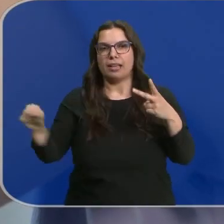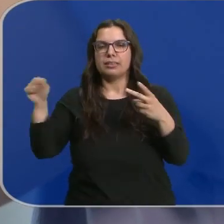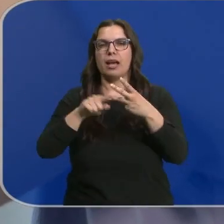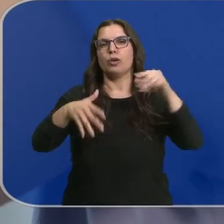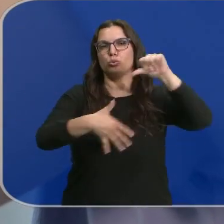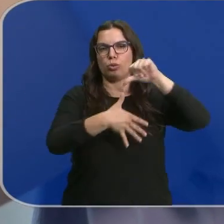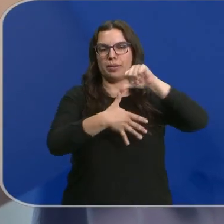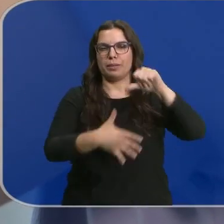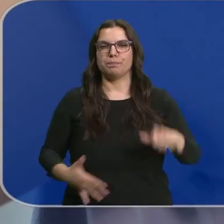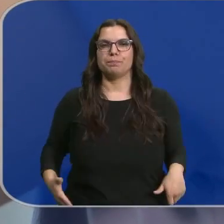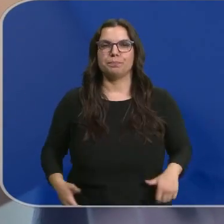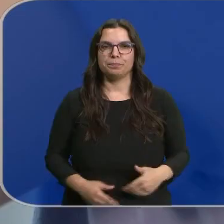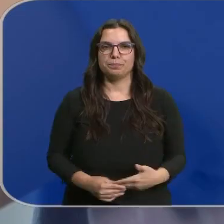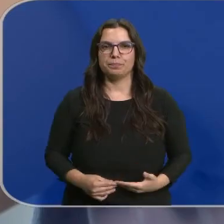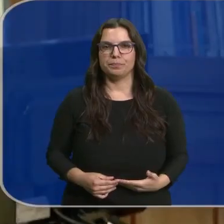y de Sudamérica.